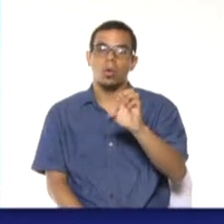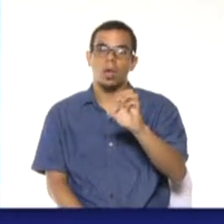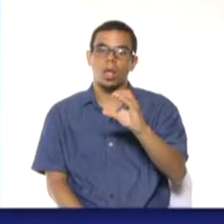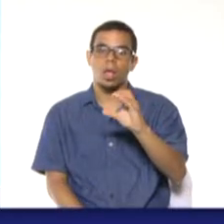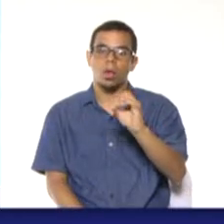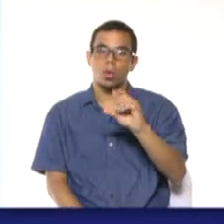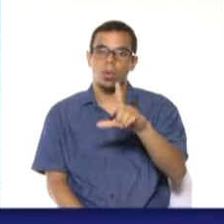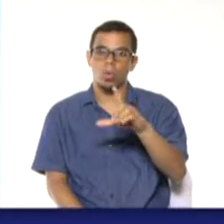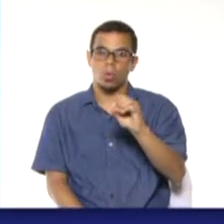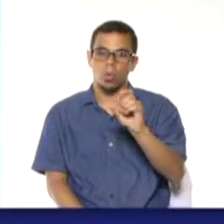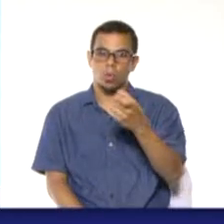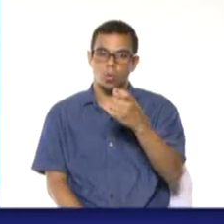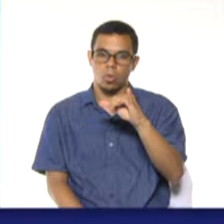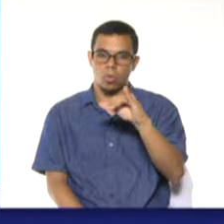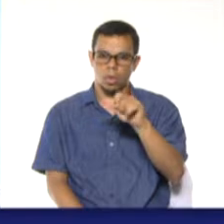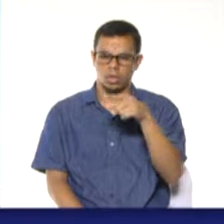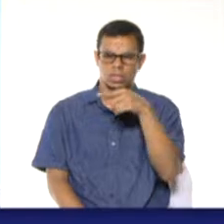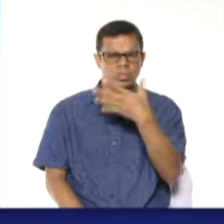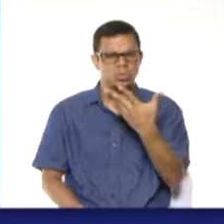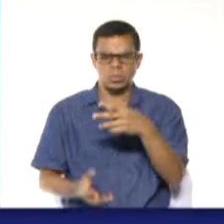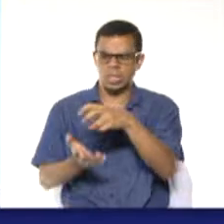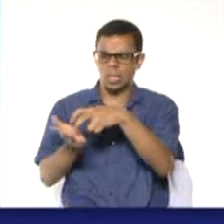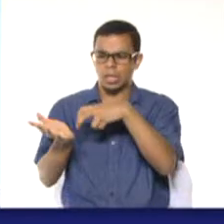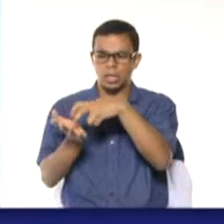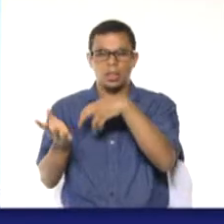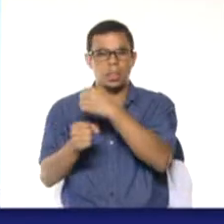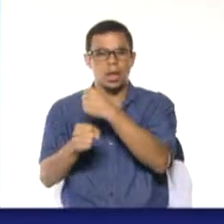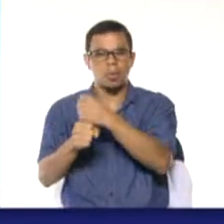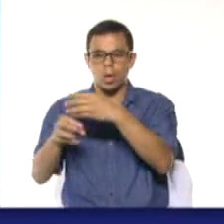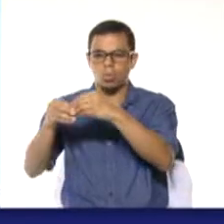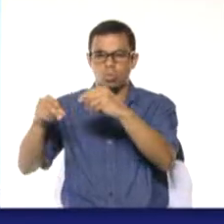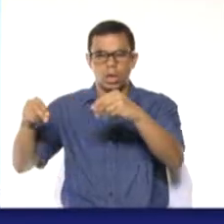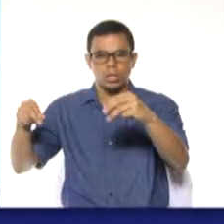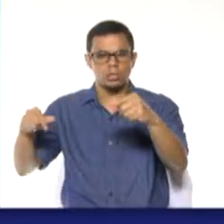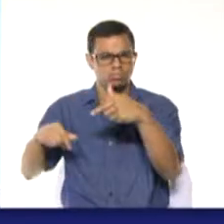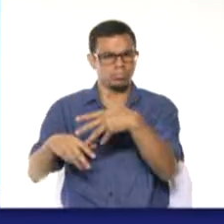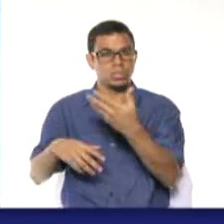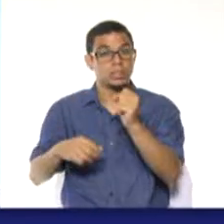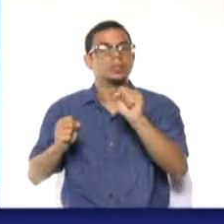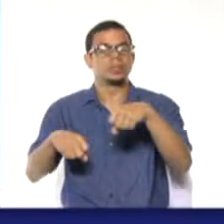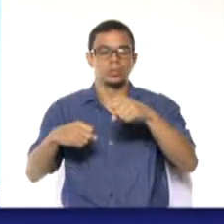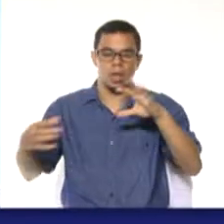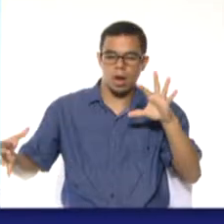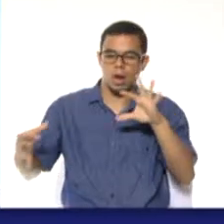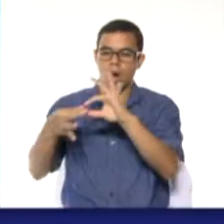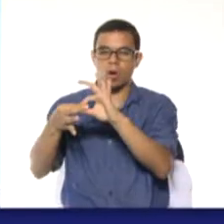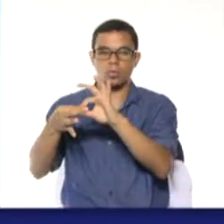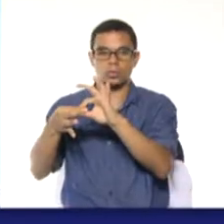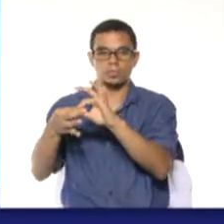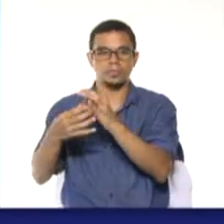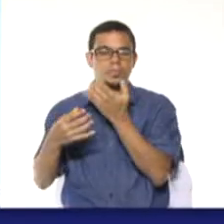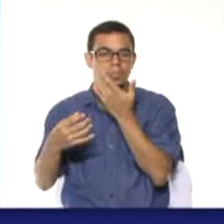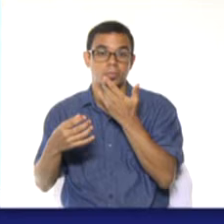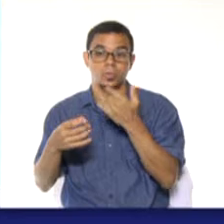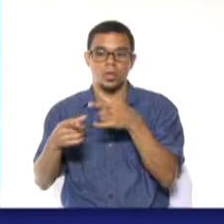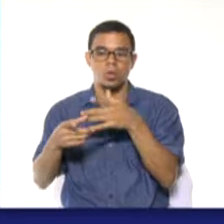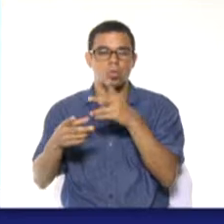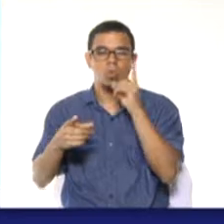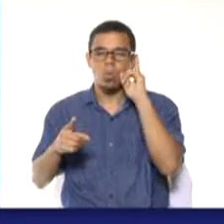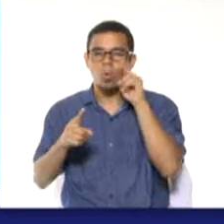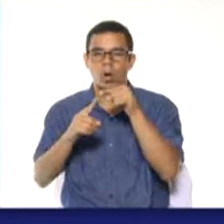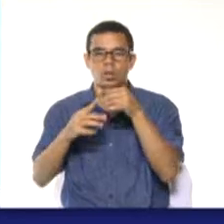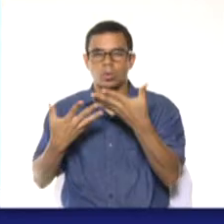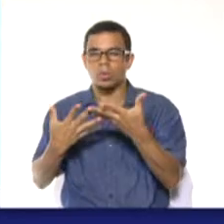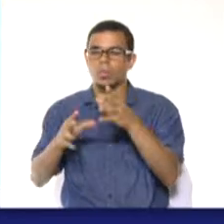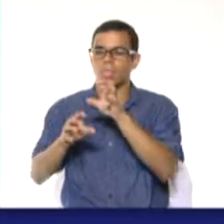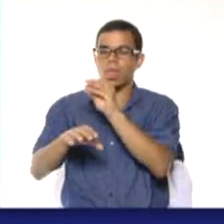como agricultura. Sí, mis queridos estudiantes, se refiere a la ciencia que va a estudiar la agricultura, ¿ok? Con una